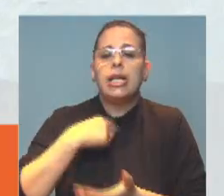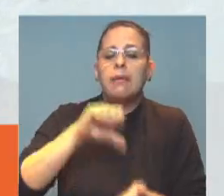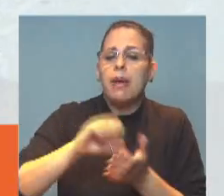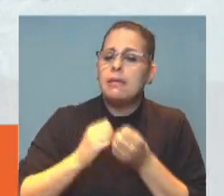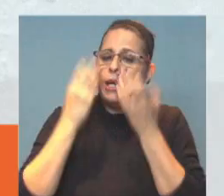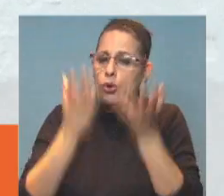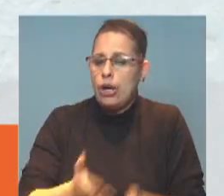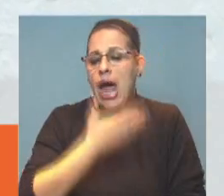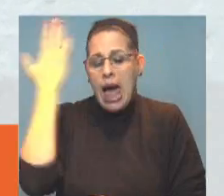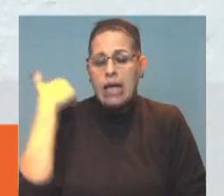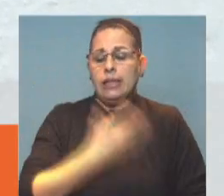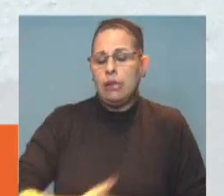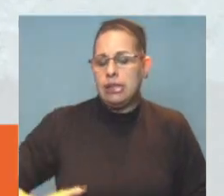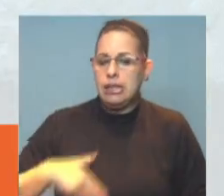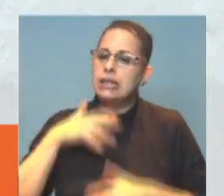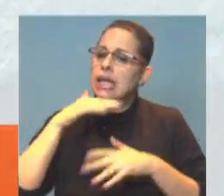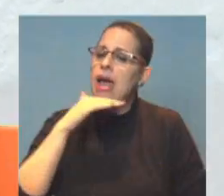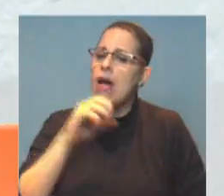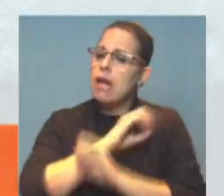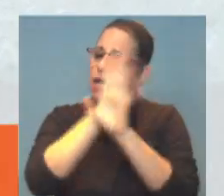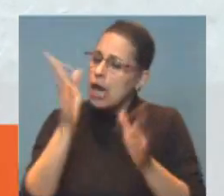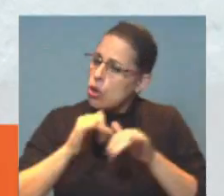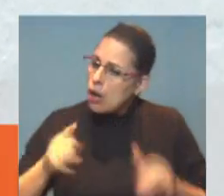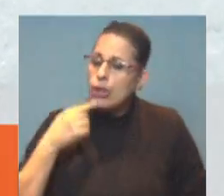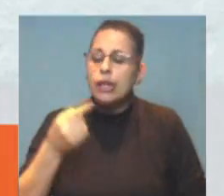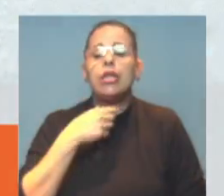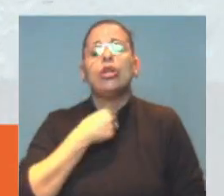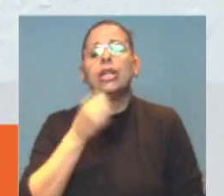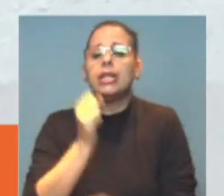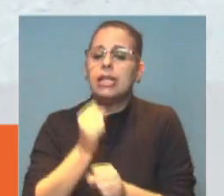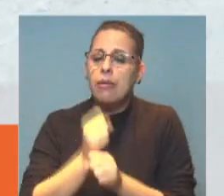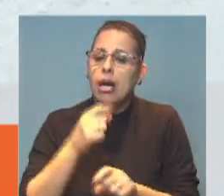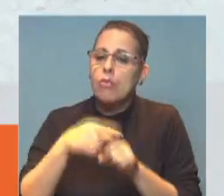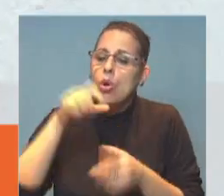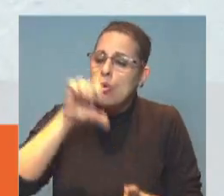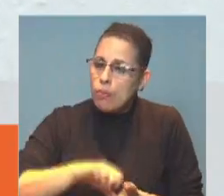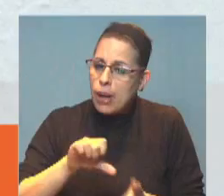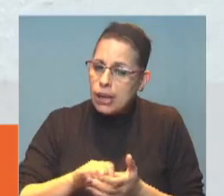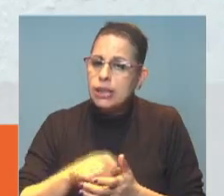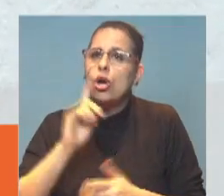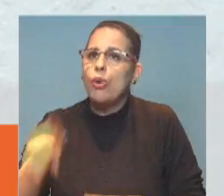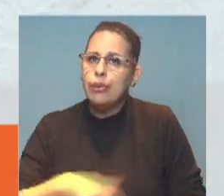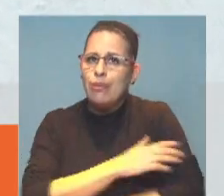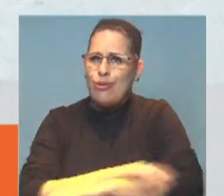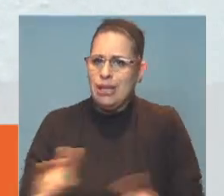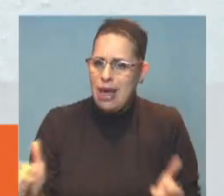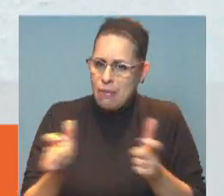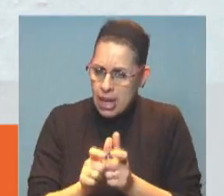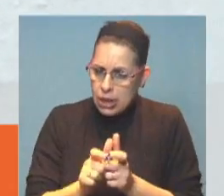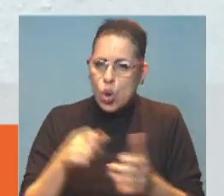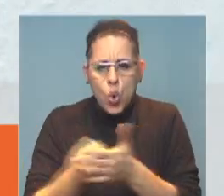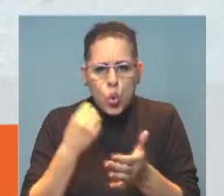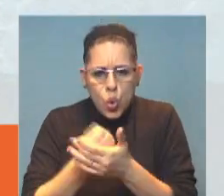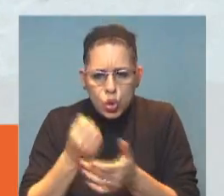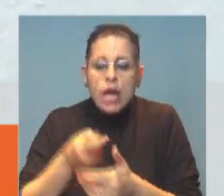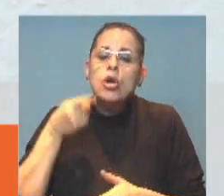adelante. El presidente fue claro en nuestra campaña, es que queremos trabajar con un país reduciendo la pobreza, luchando contra